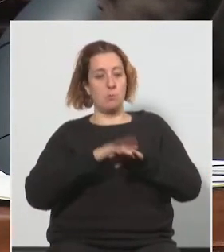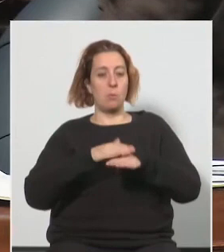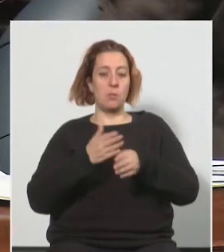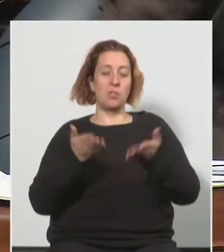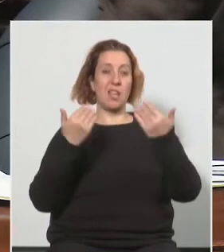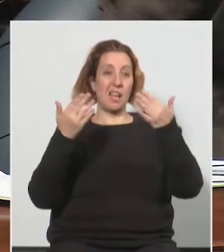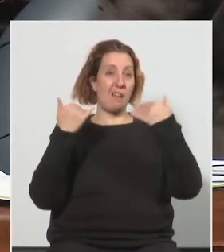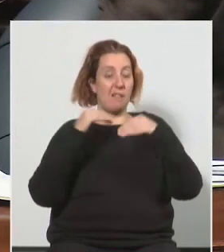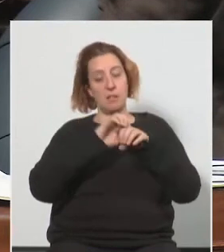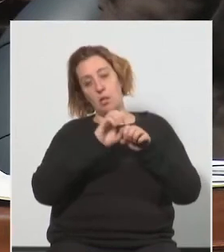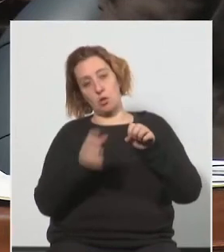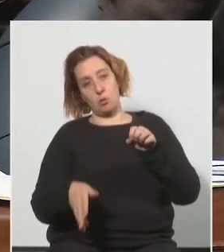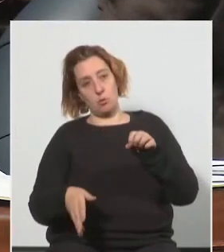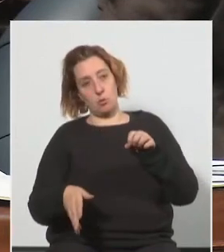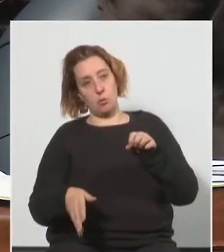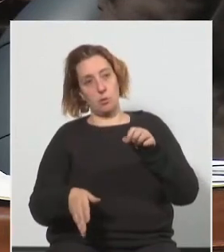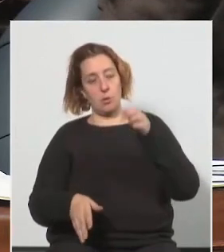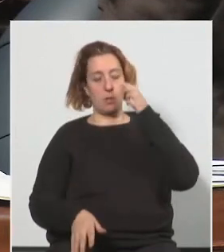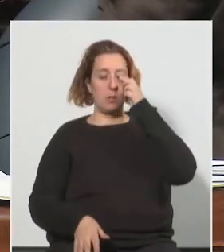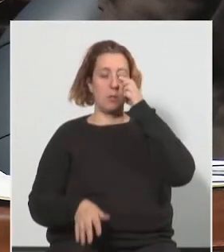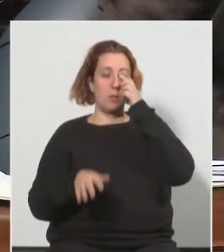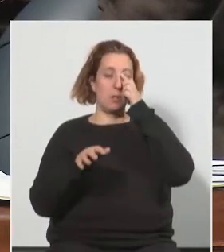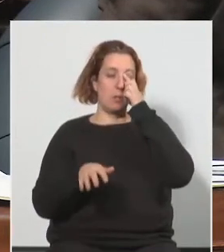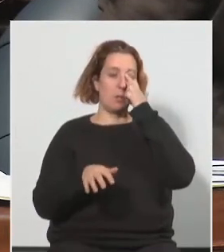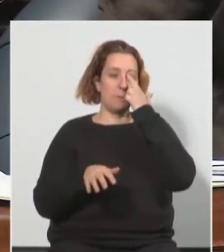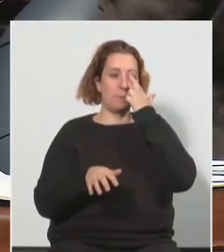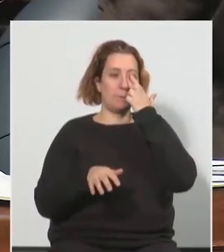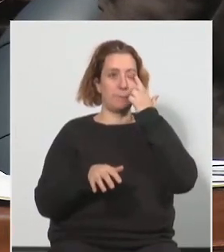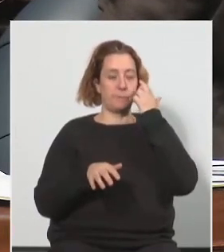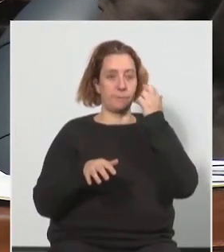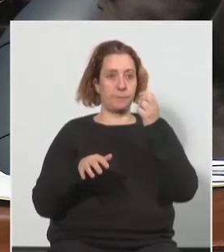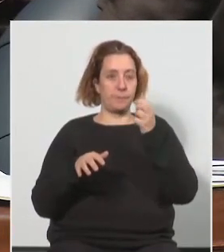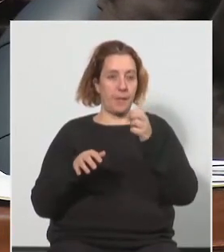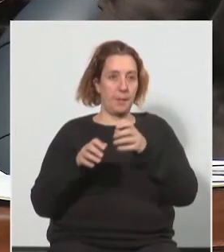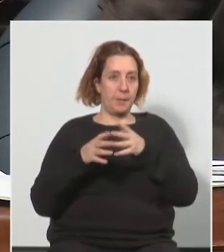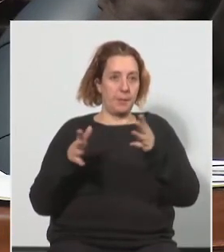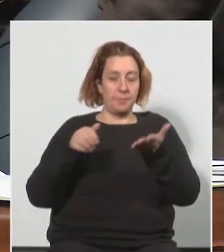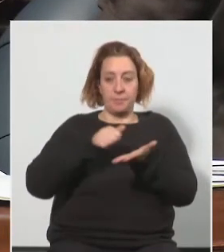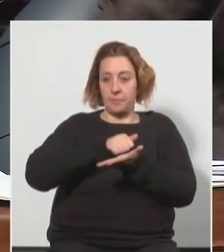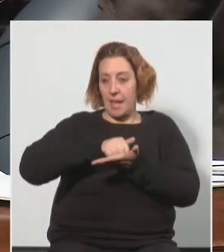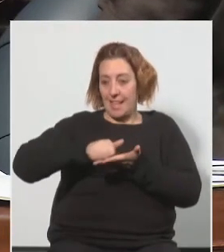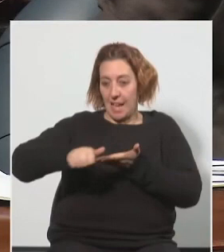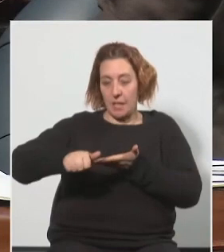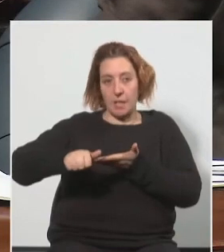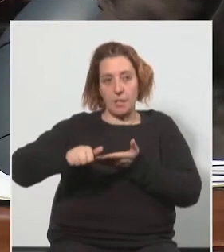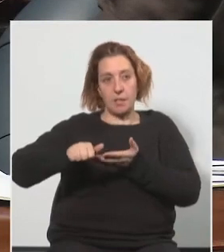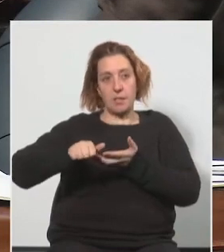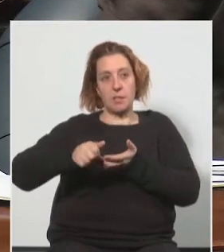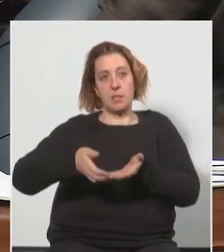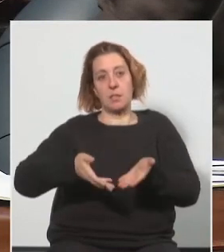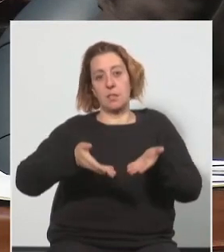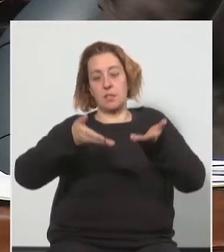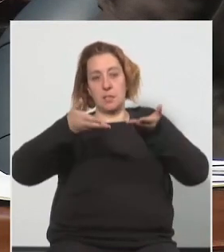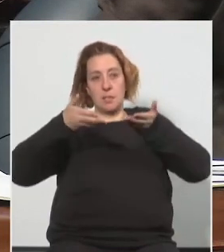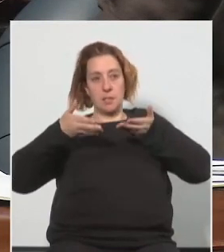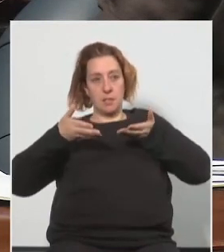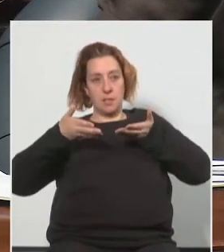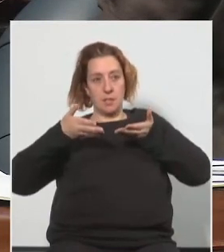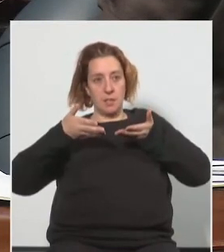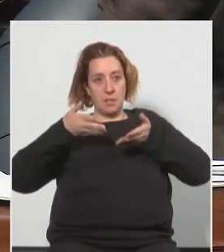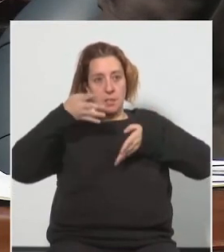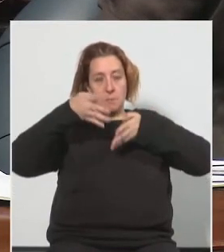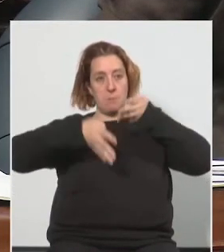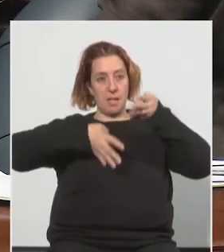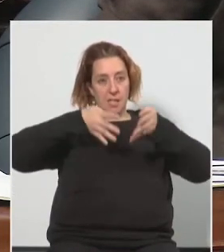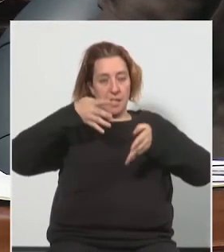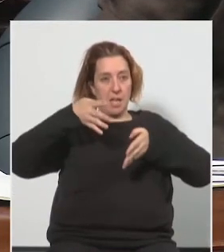Se cayó, perdón. En efecto, cuando el aparato de alta tecnología era descargado por una máquina en un